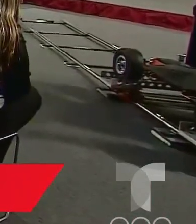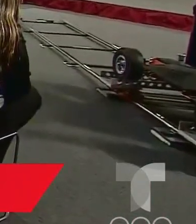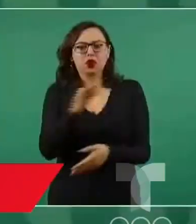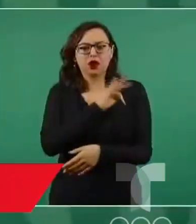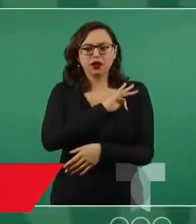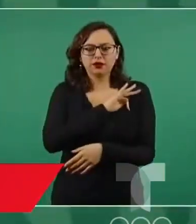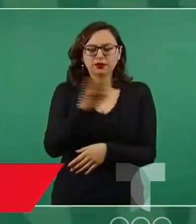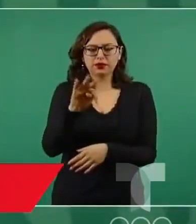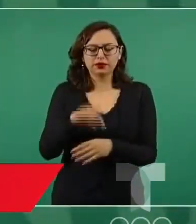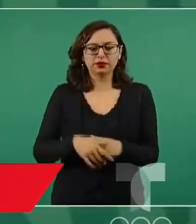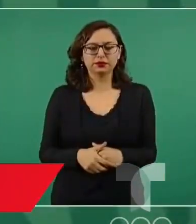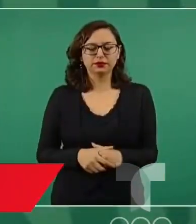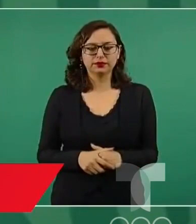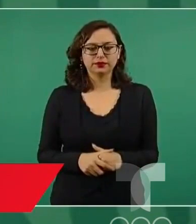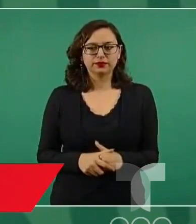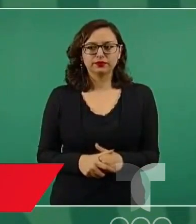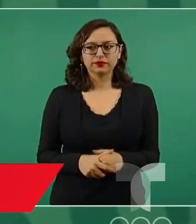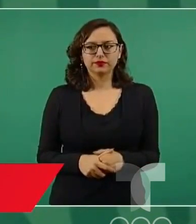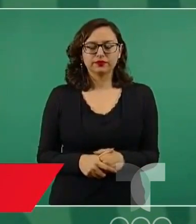Estamos buscando